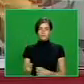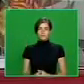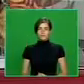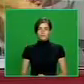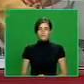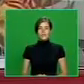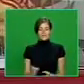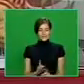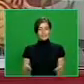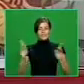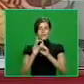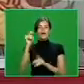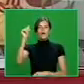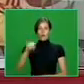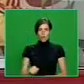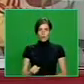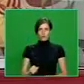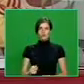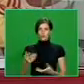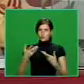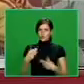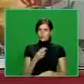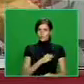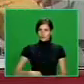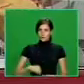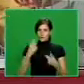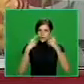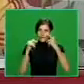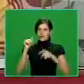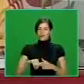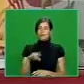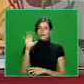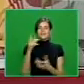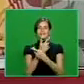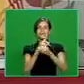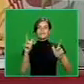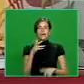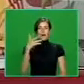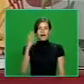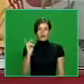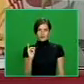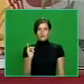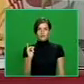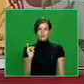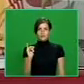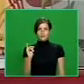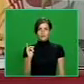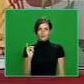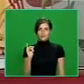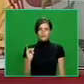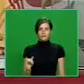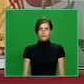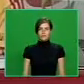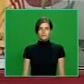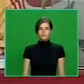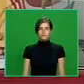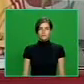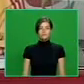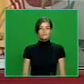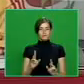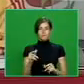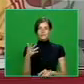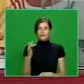digna de hoy que nos dejó el comandante Chávez esta patria libre que tenemos bueno tiene